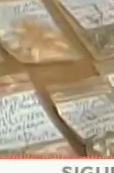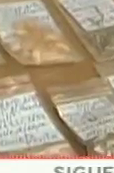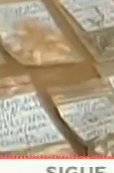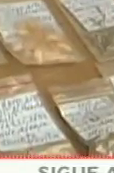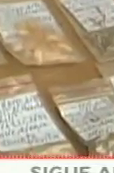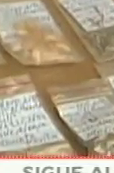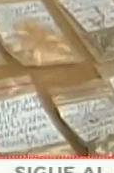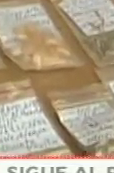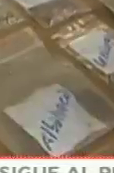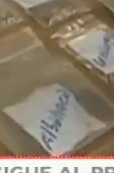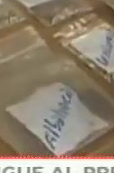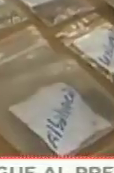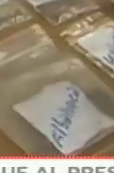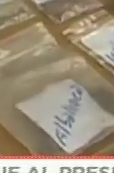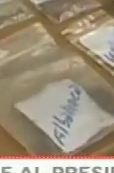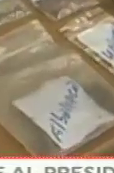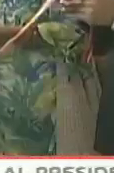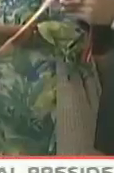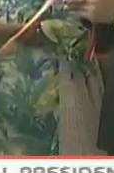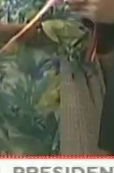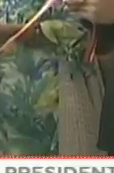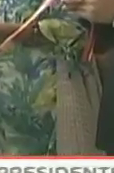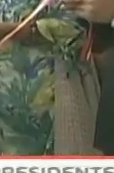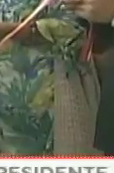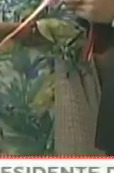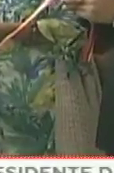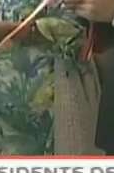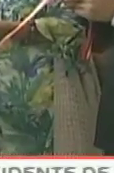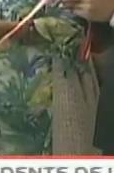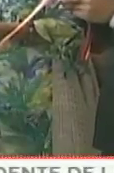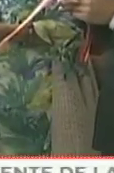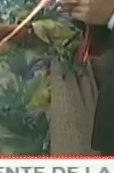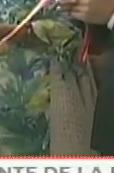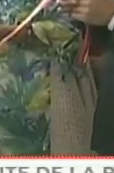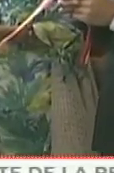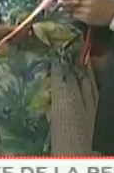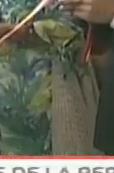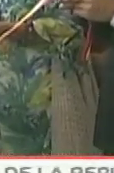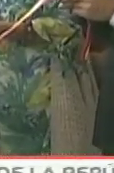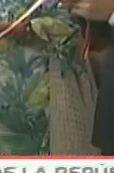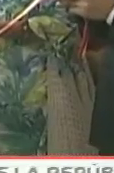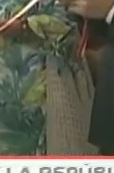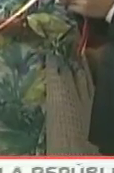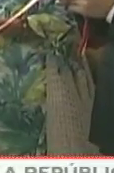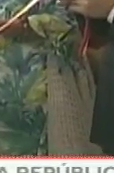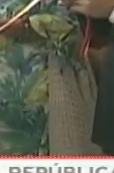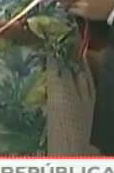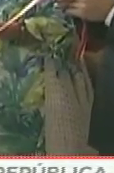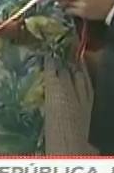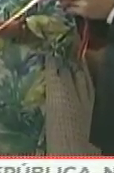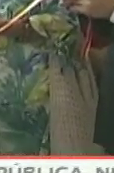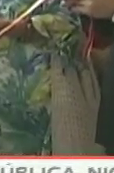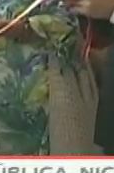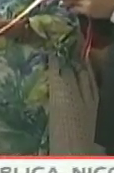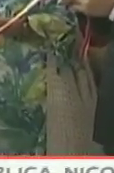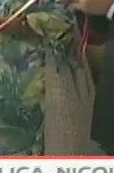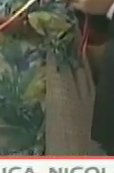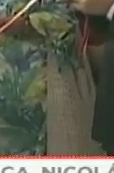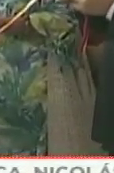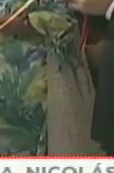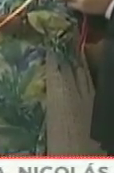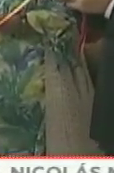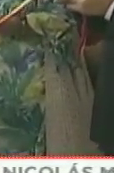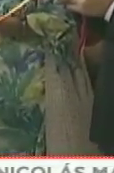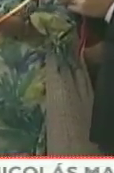todos estos elementos que tienen que ver, así como la creación de maquinarias y la reparación de maquinaria, que es muy importante. Nosotros estamos viendo, por